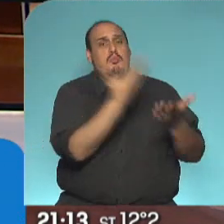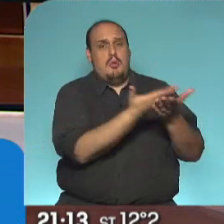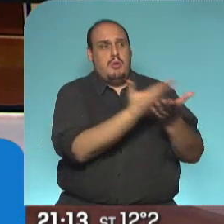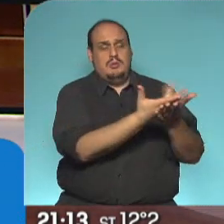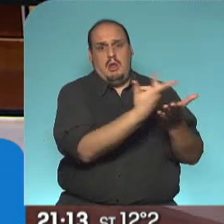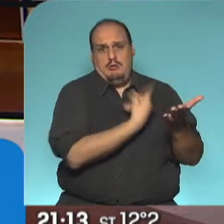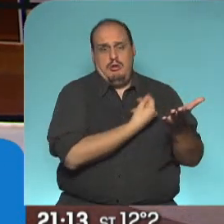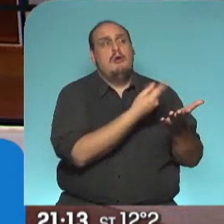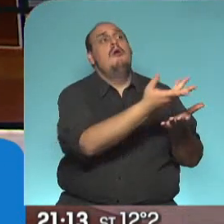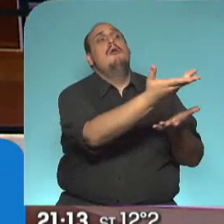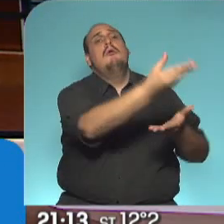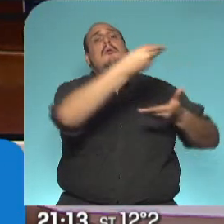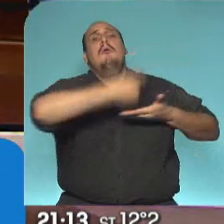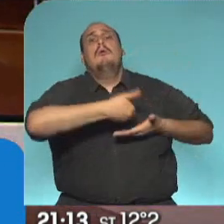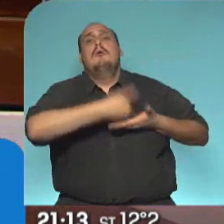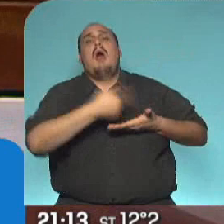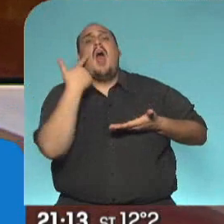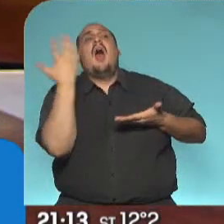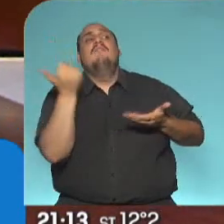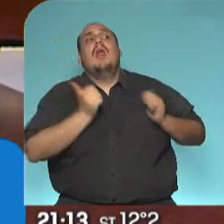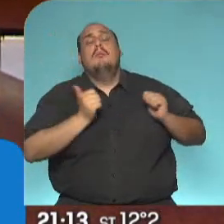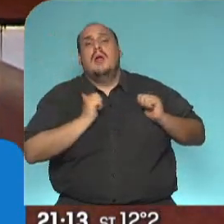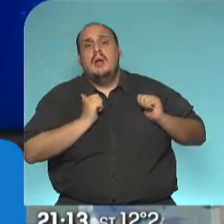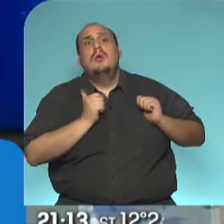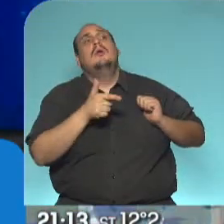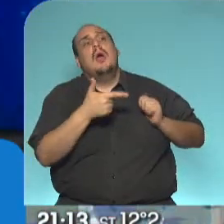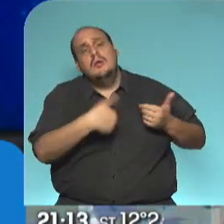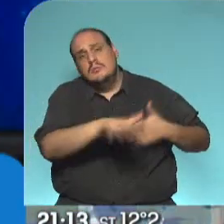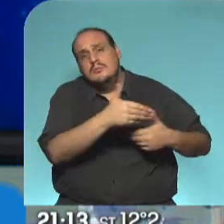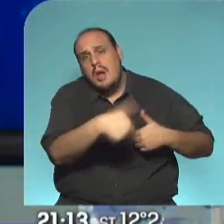costo para los argentinos. Bueno, esa posición también quedó clara. Gracias, Lucía. Diana.